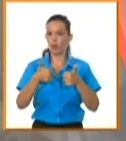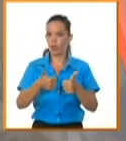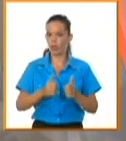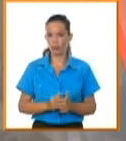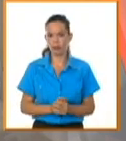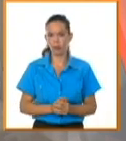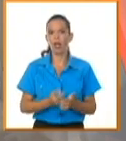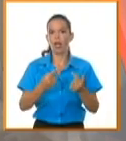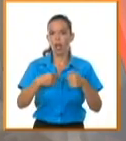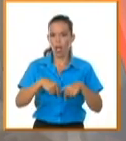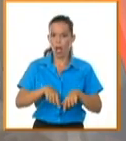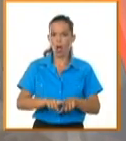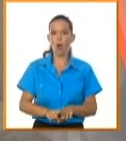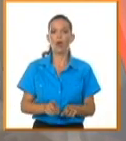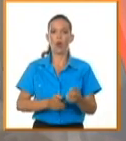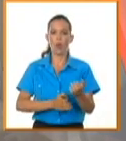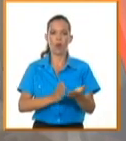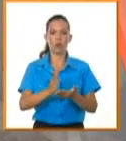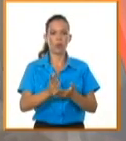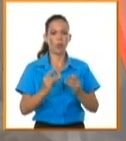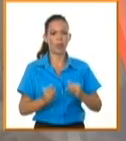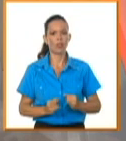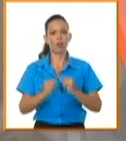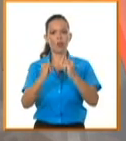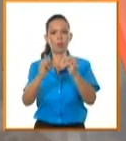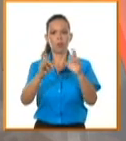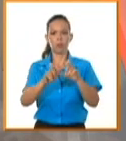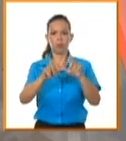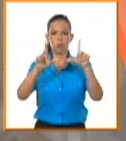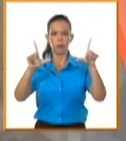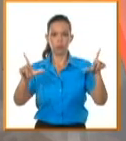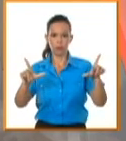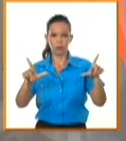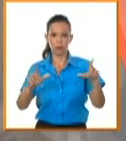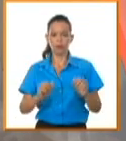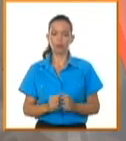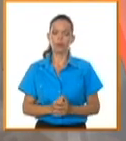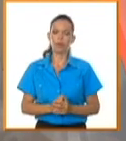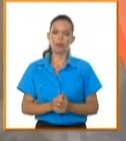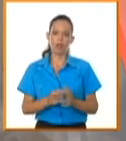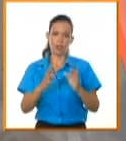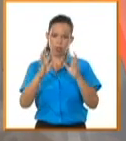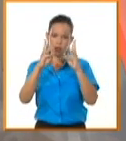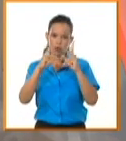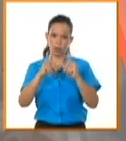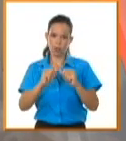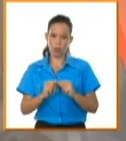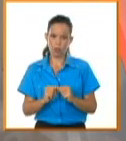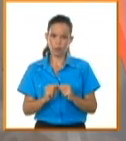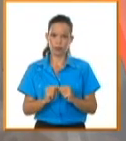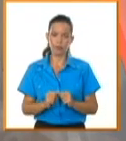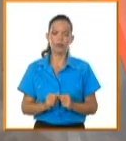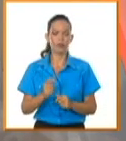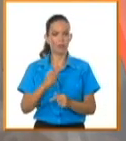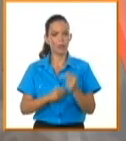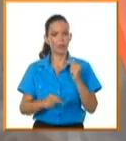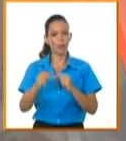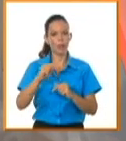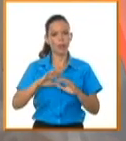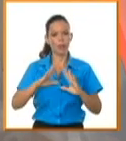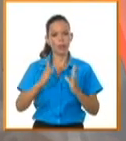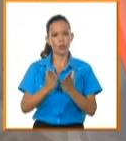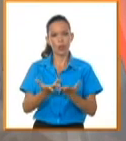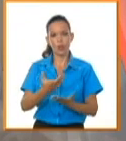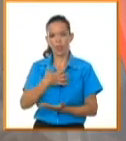tratar con algunos datos ilustrar a nuestro pueblo a nuestra economía especialmente a todos los que hacen